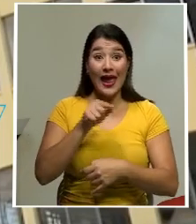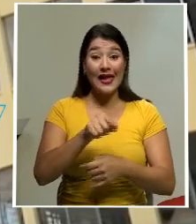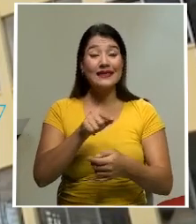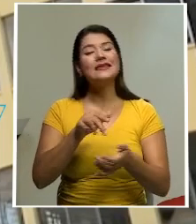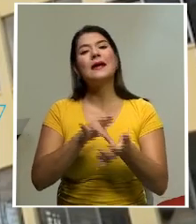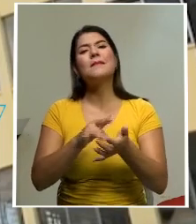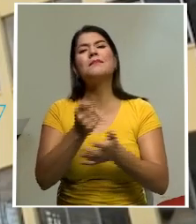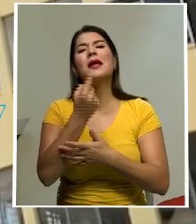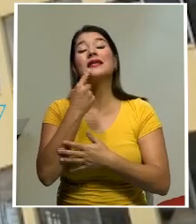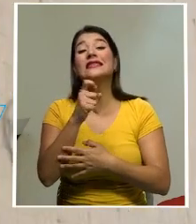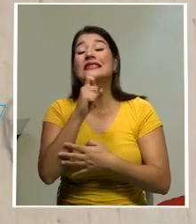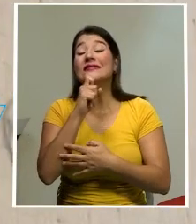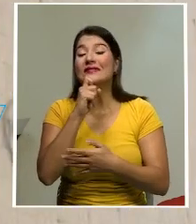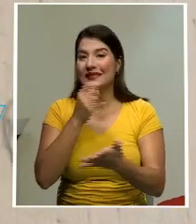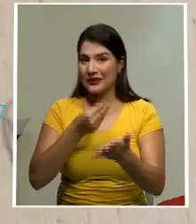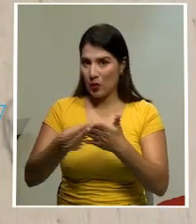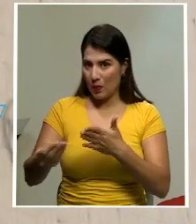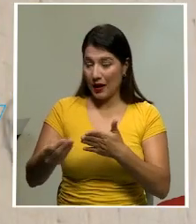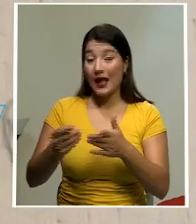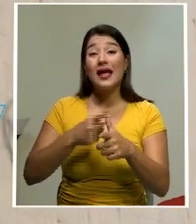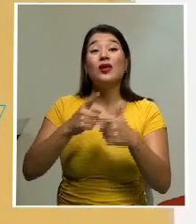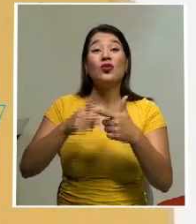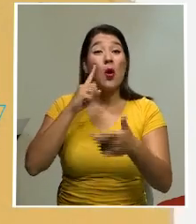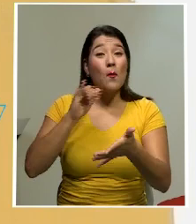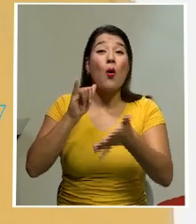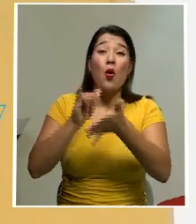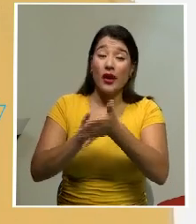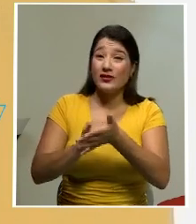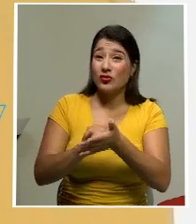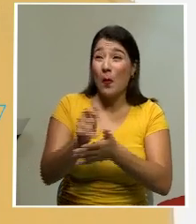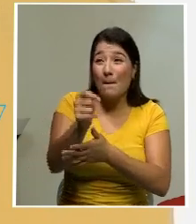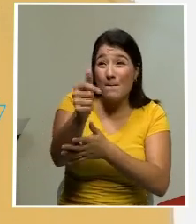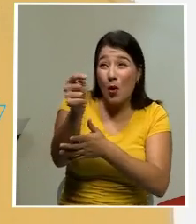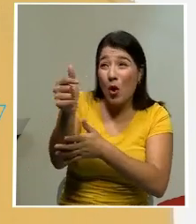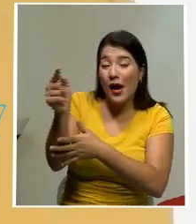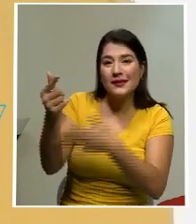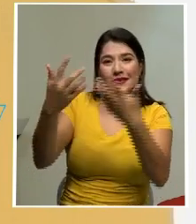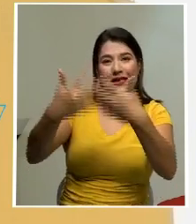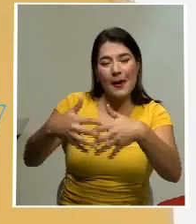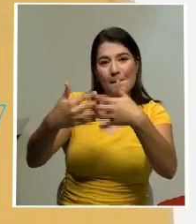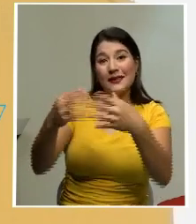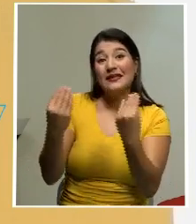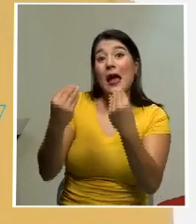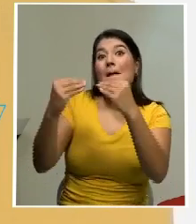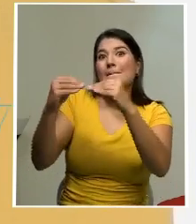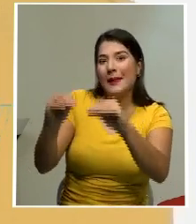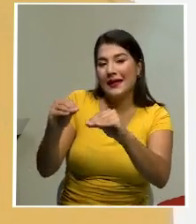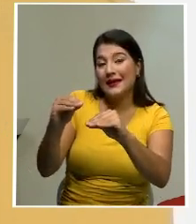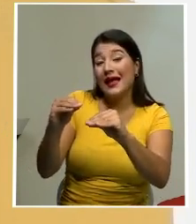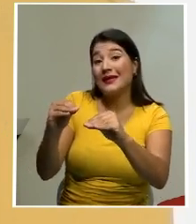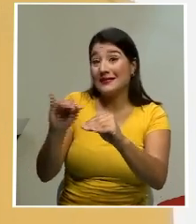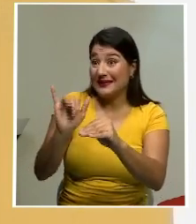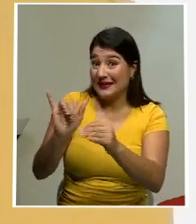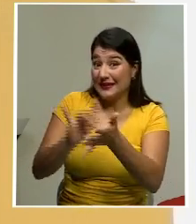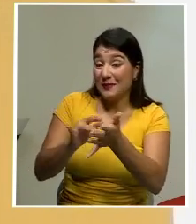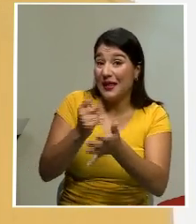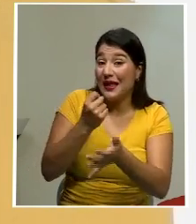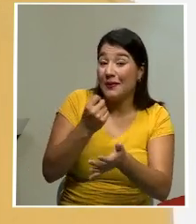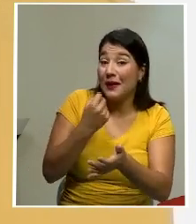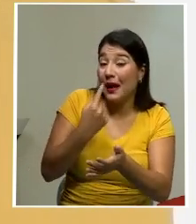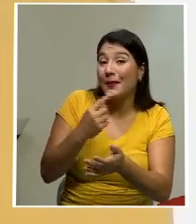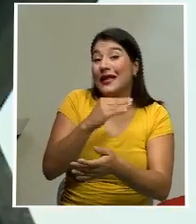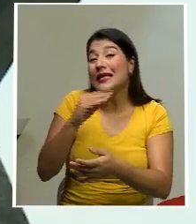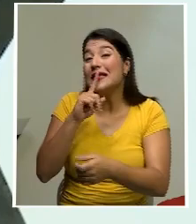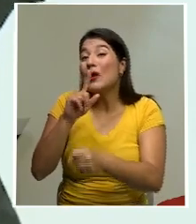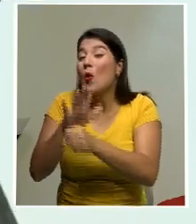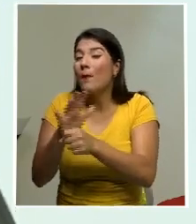es de difícil adquisición y por ende existe baja disponibilidad de oferentes que cumplan técnicamente con los requerimientos de calidad.